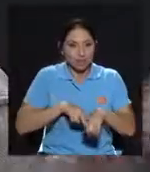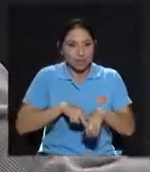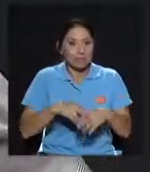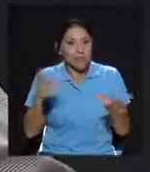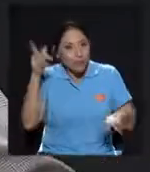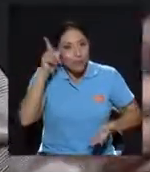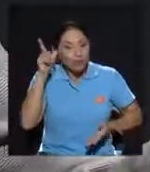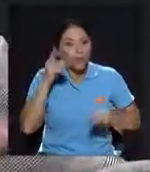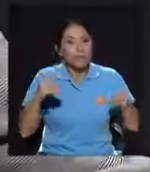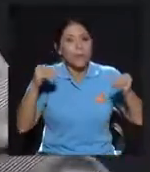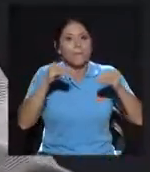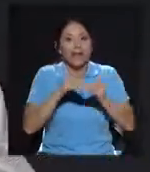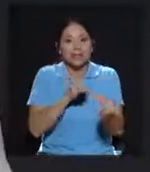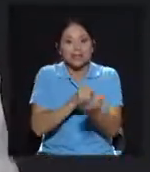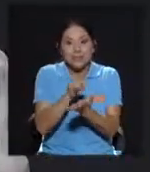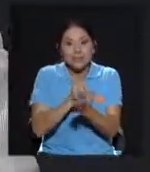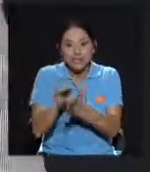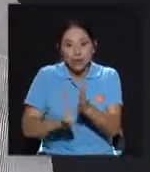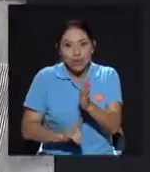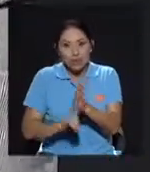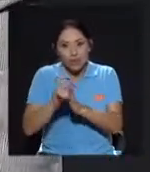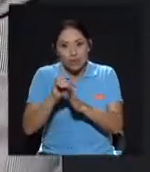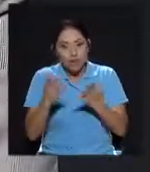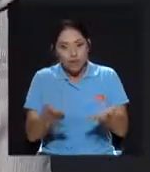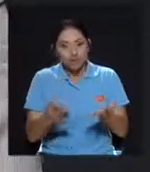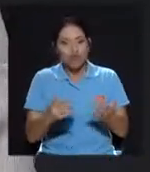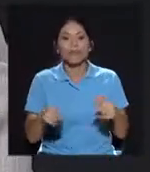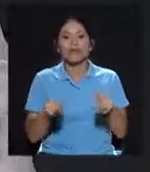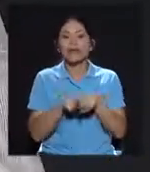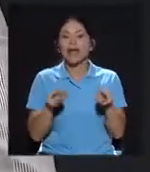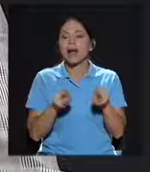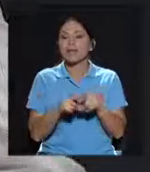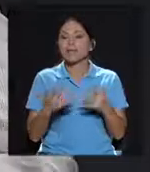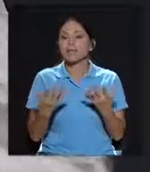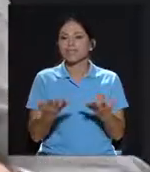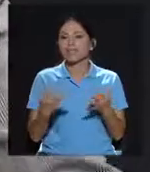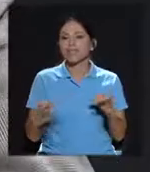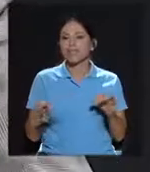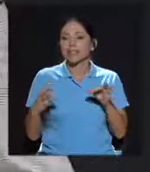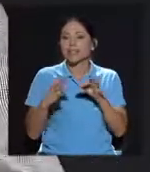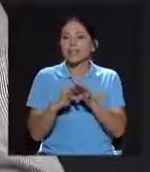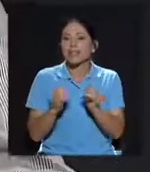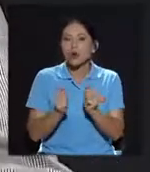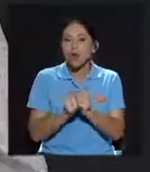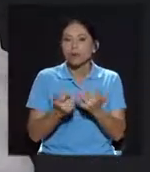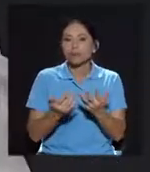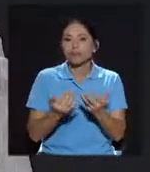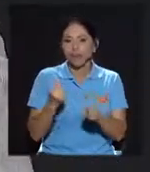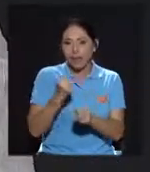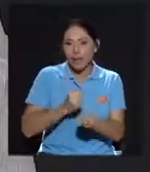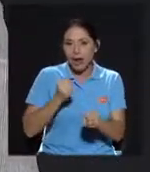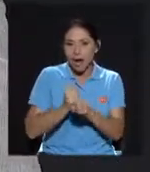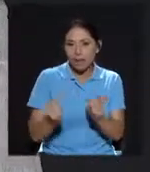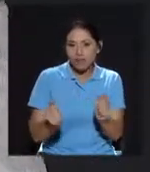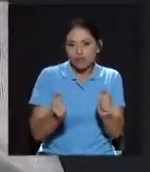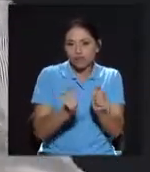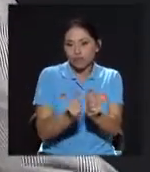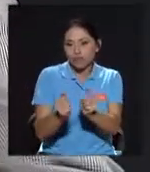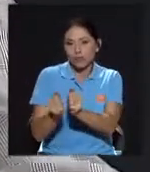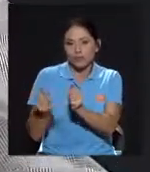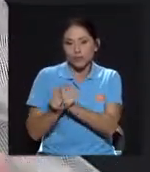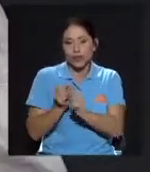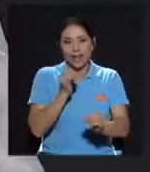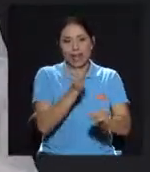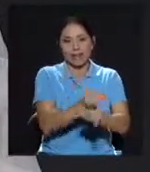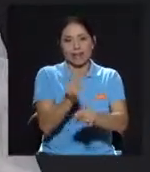investigación de desarrollo para lograr ese valor agregado tiene que ver con trabajar en conjunto con las entidades